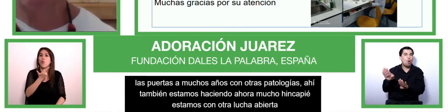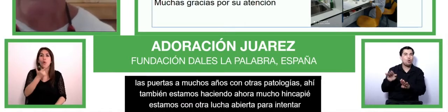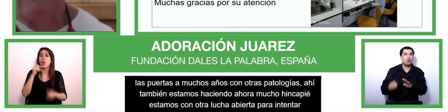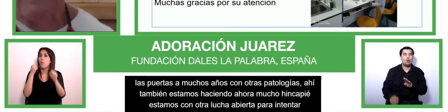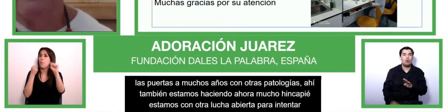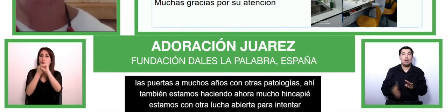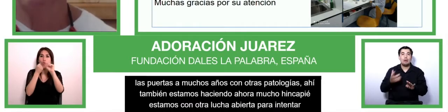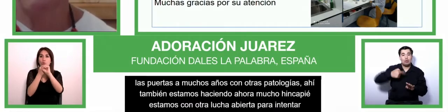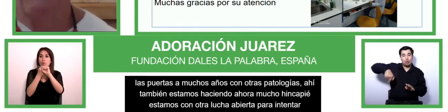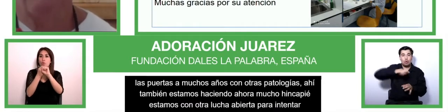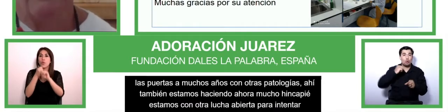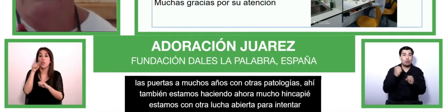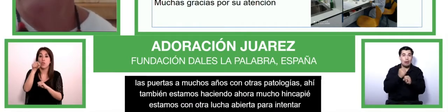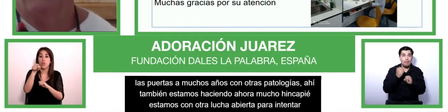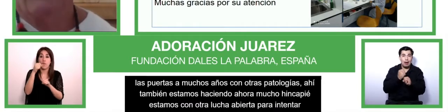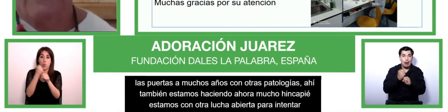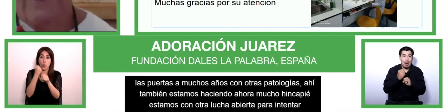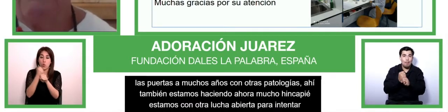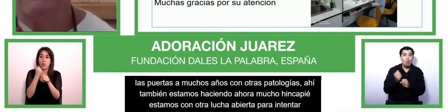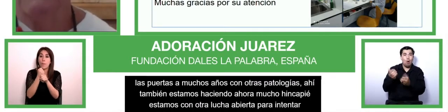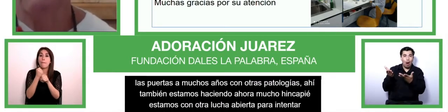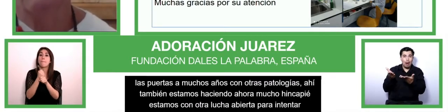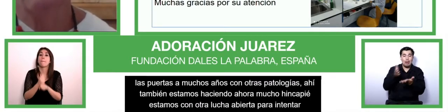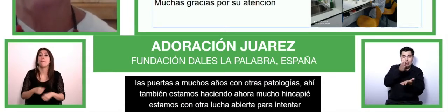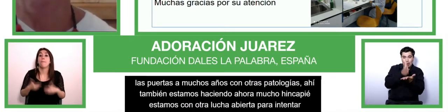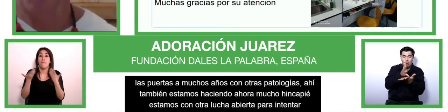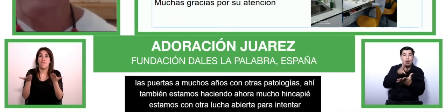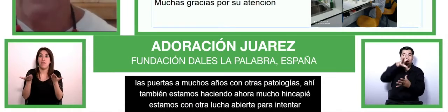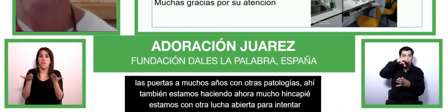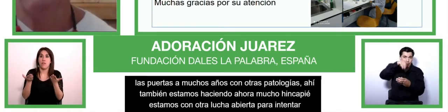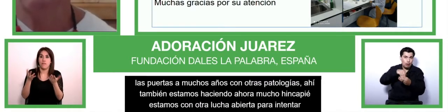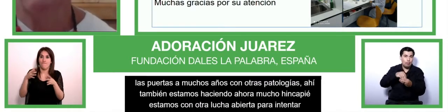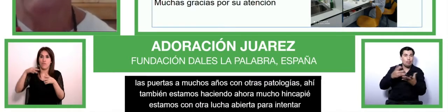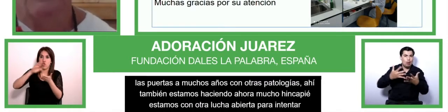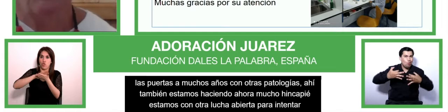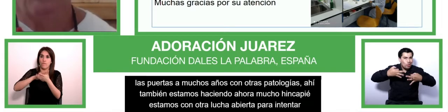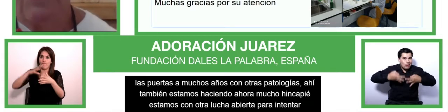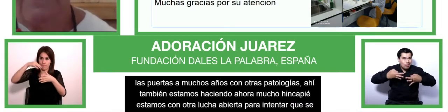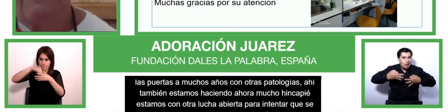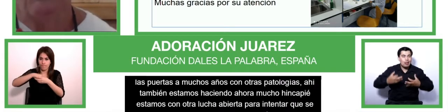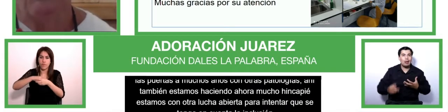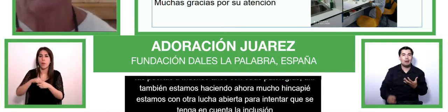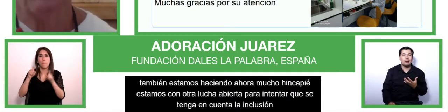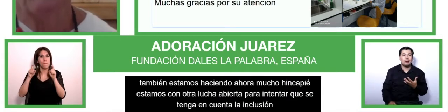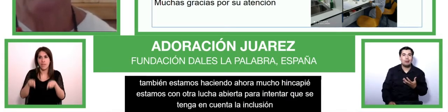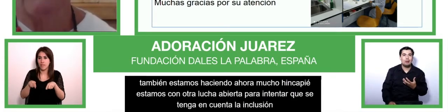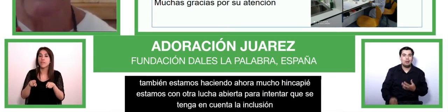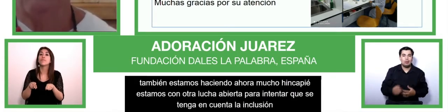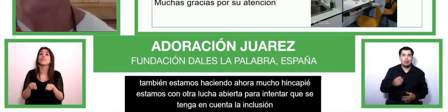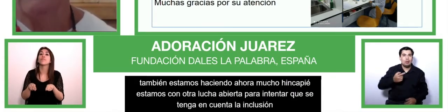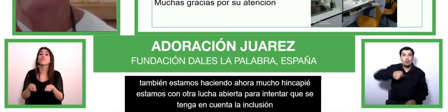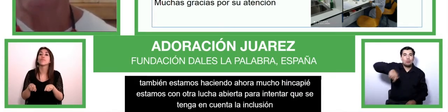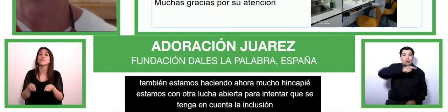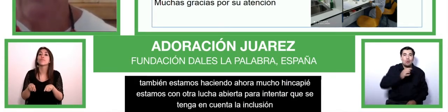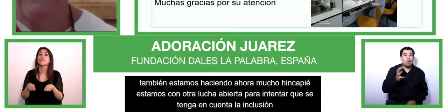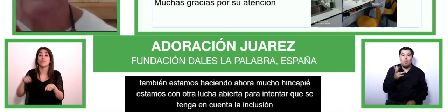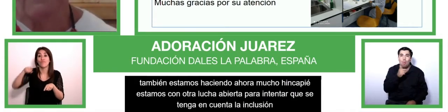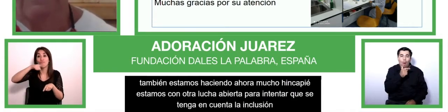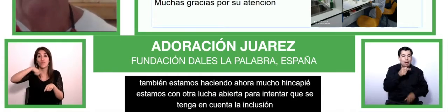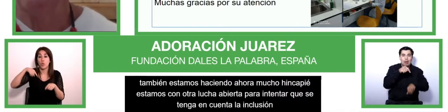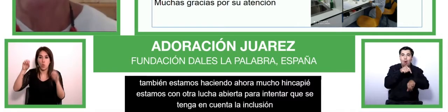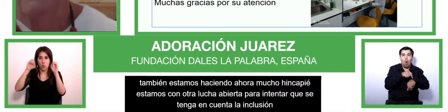y trabajamos en el aula, pero realmente, oficialmente, no tenemos ratio, no tenemos